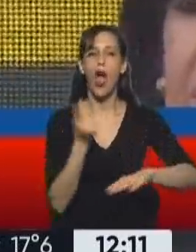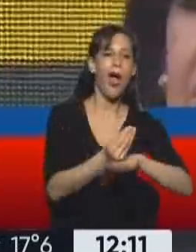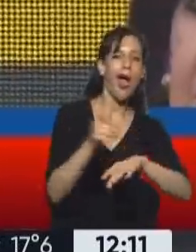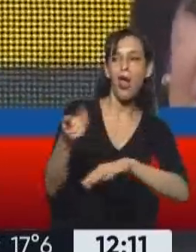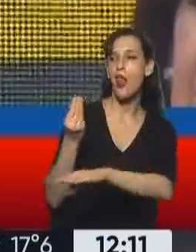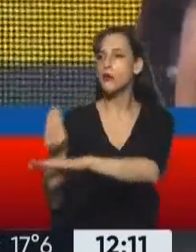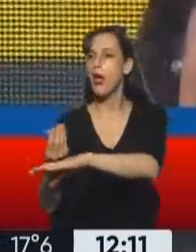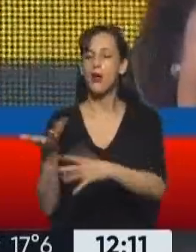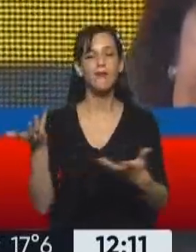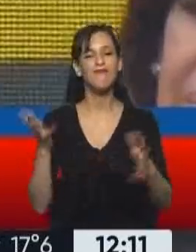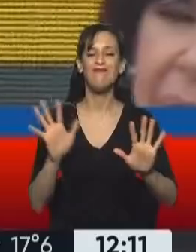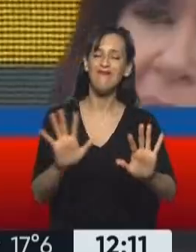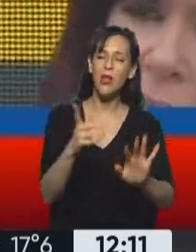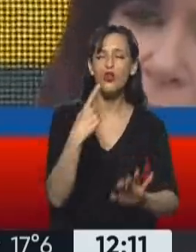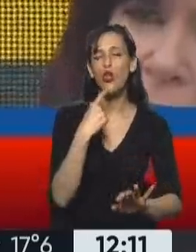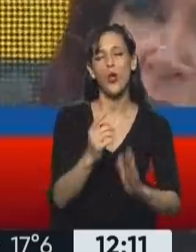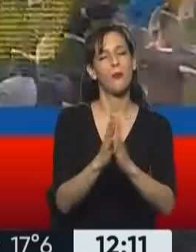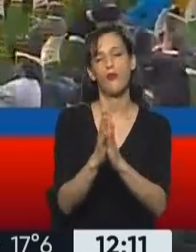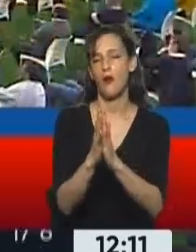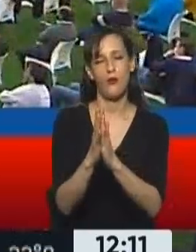muchachos, muchachas,